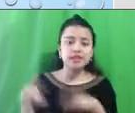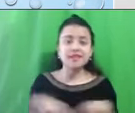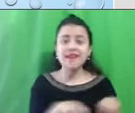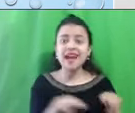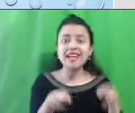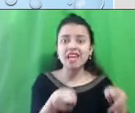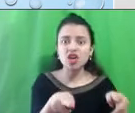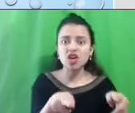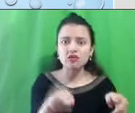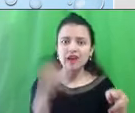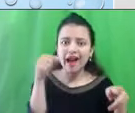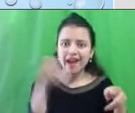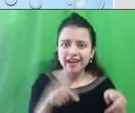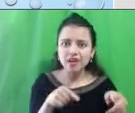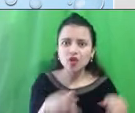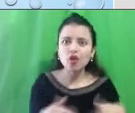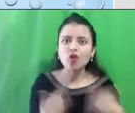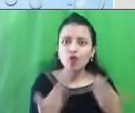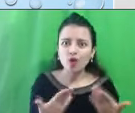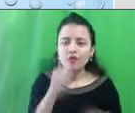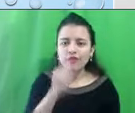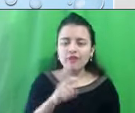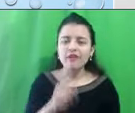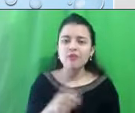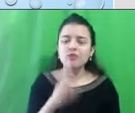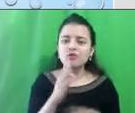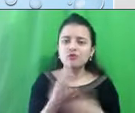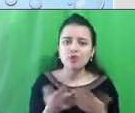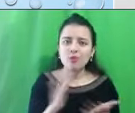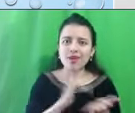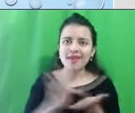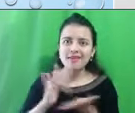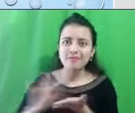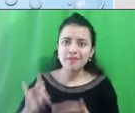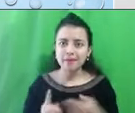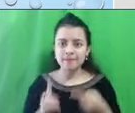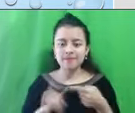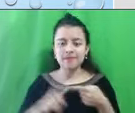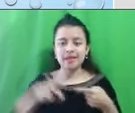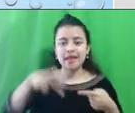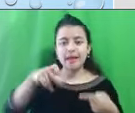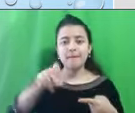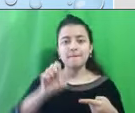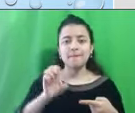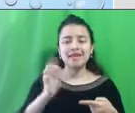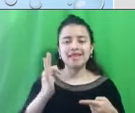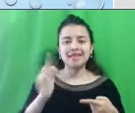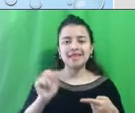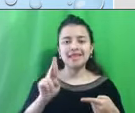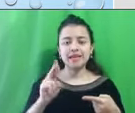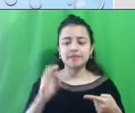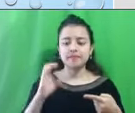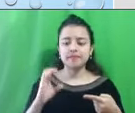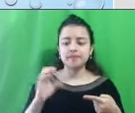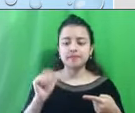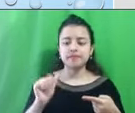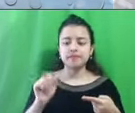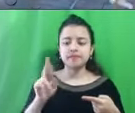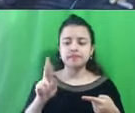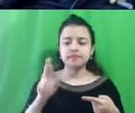están en proceso, una que está bien avanzada, que es la Petar Cartagenita. La Petar Cartagenita tiene un caudal total para tratar de